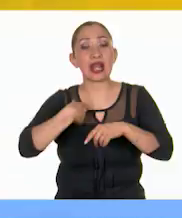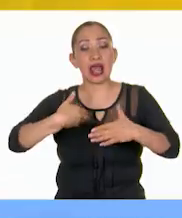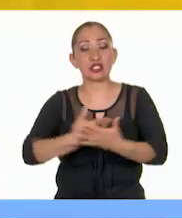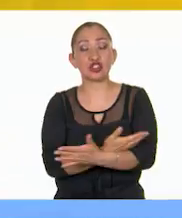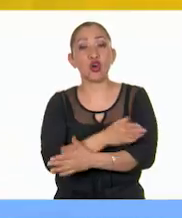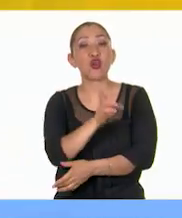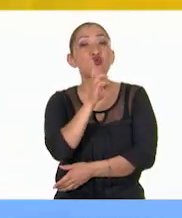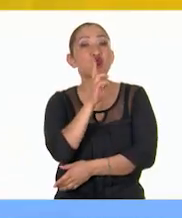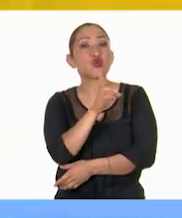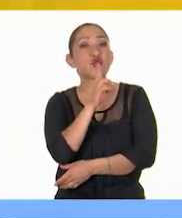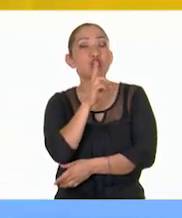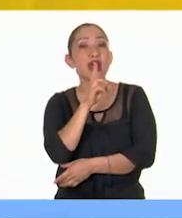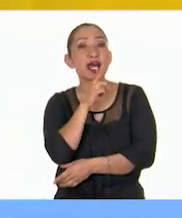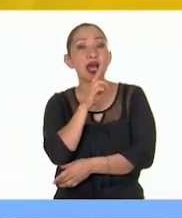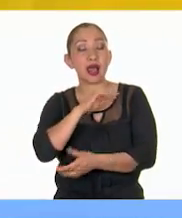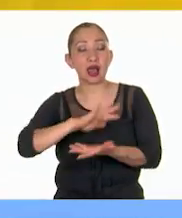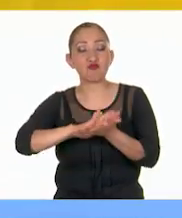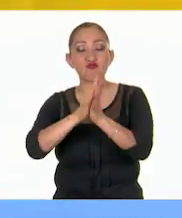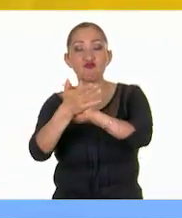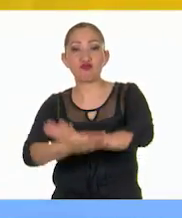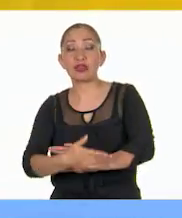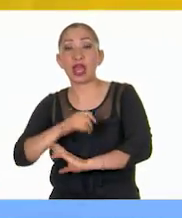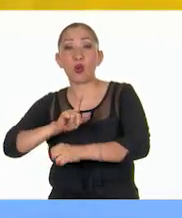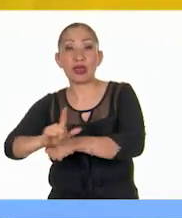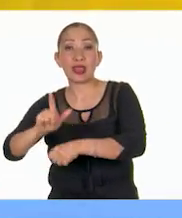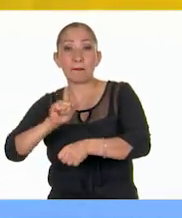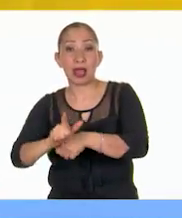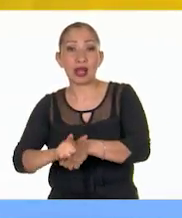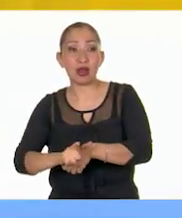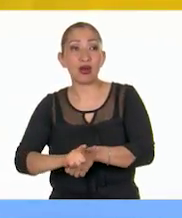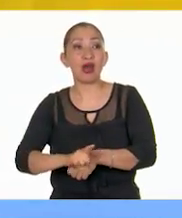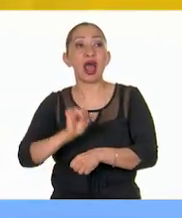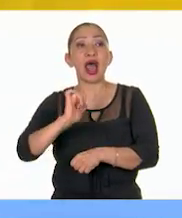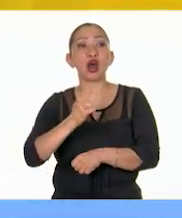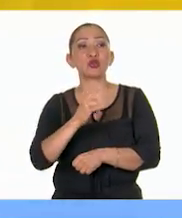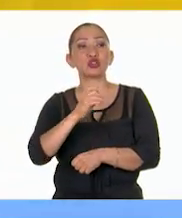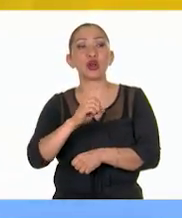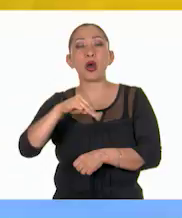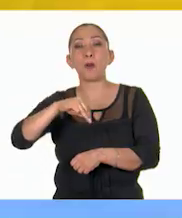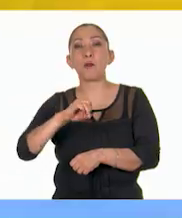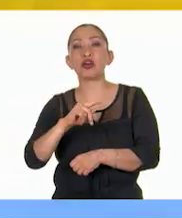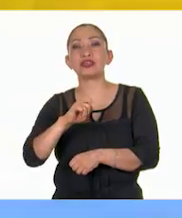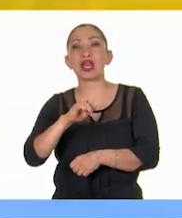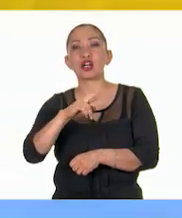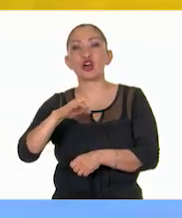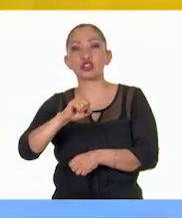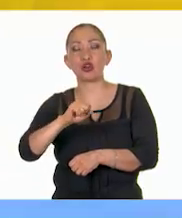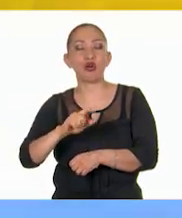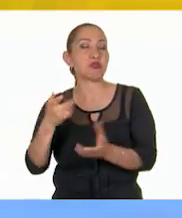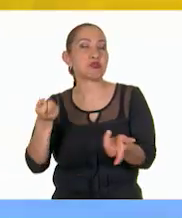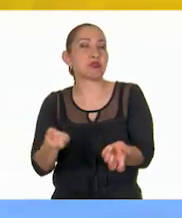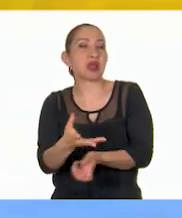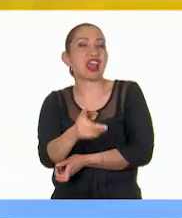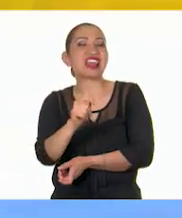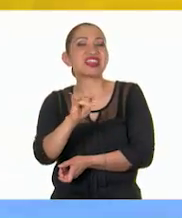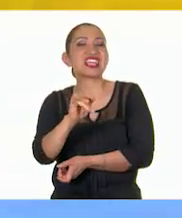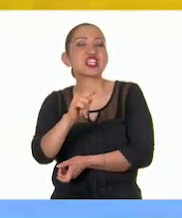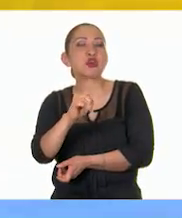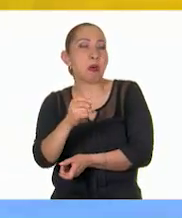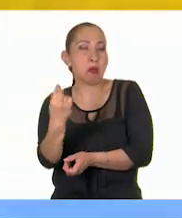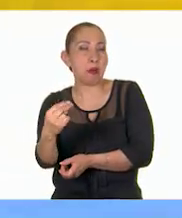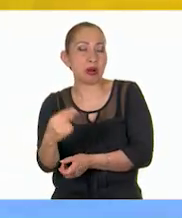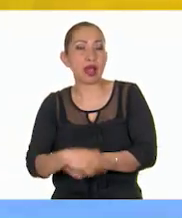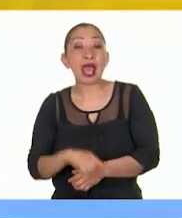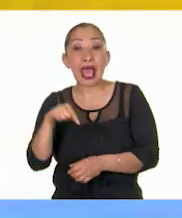en Honduras, nacionalizado guatemalteco, Augusto Monterroso, Tito para sus cuates, quien por